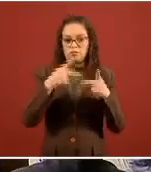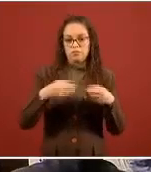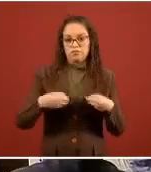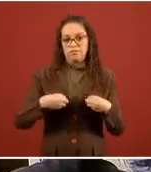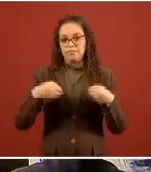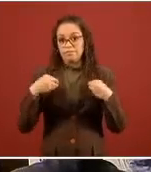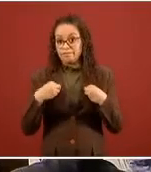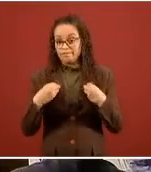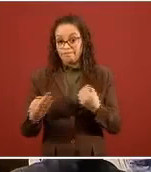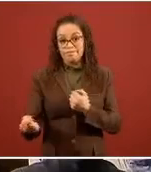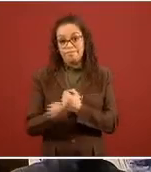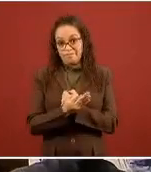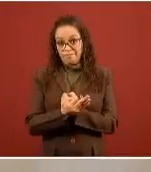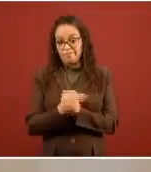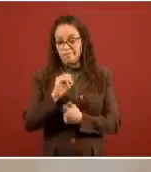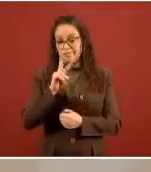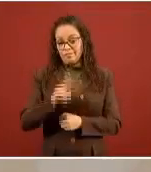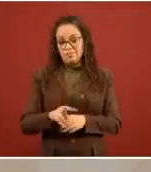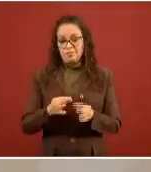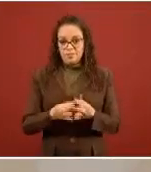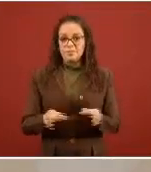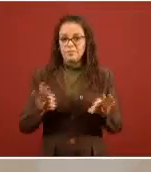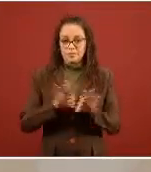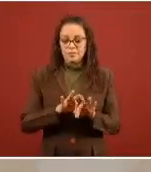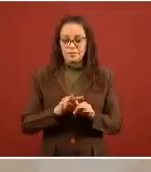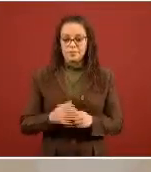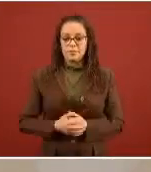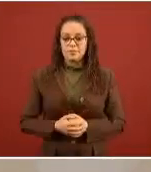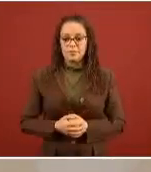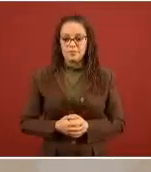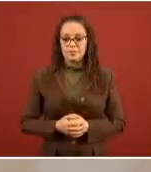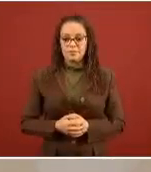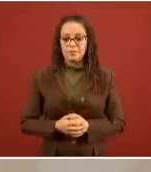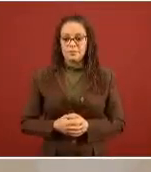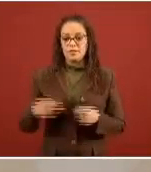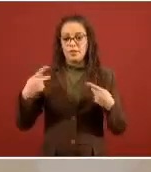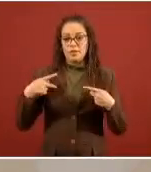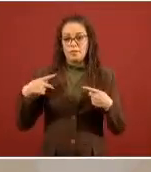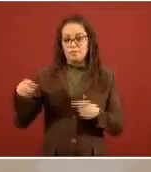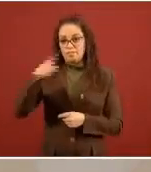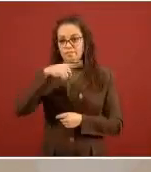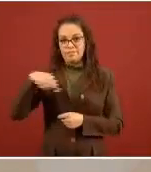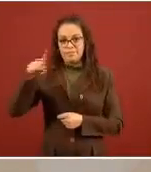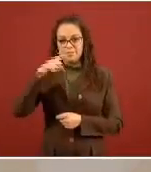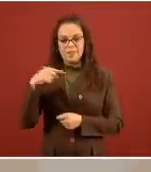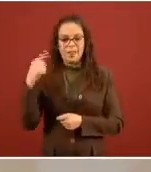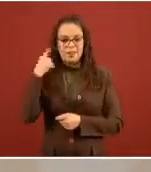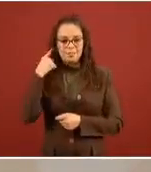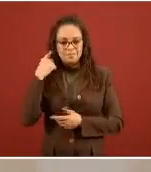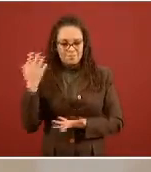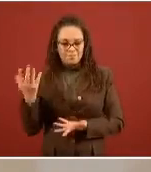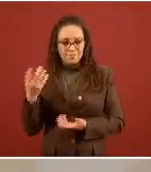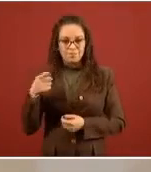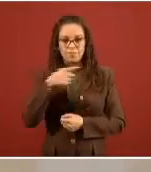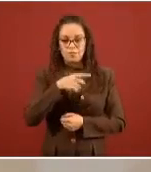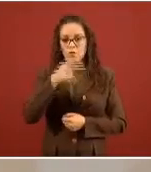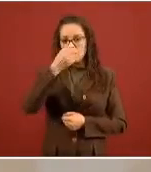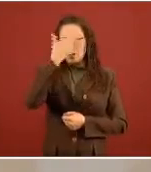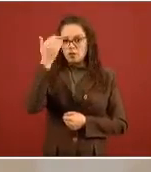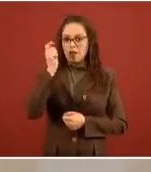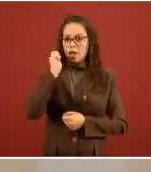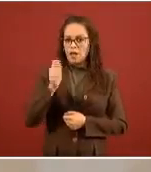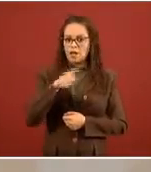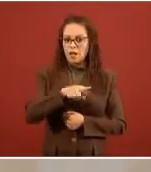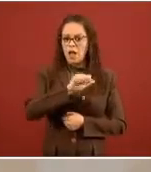para su protección. Los equipos, para quienes nos escuchan y no están familiarizadas con qué quiere decir los